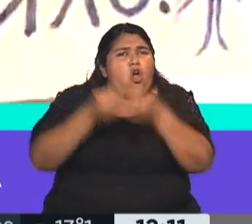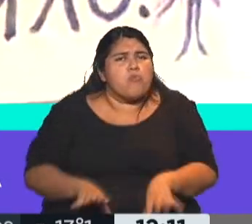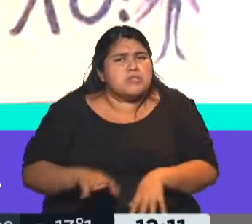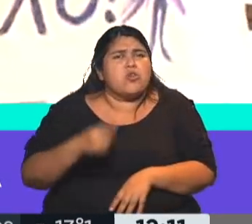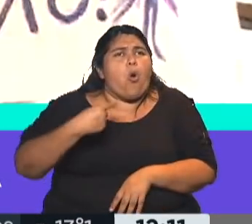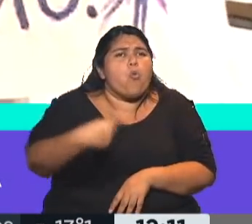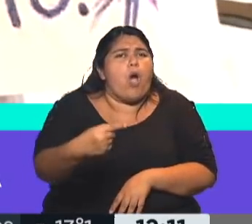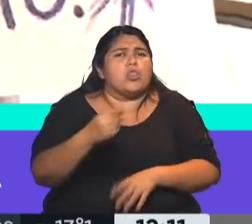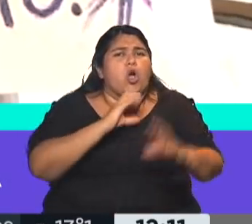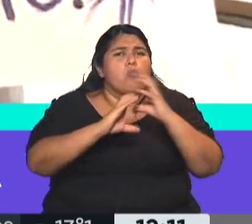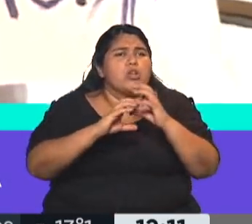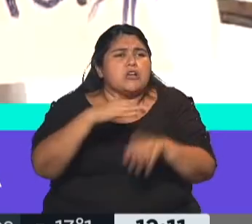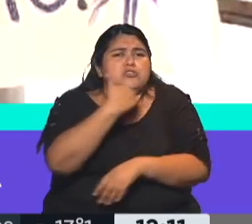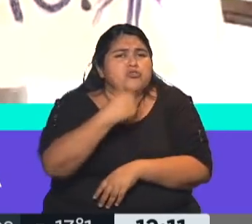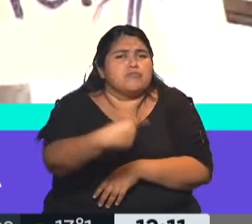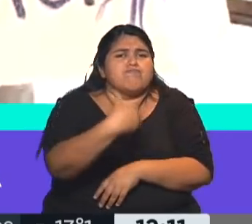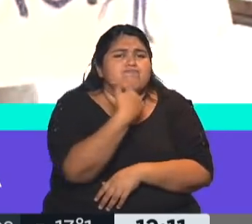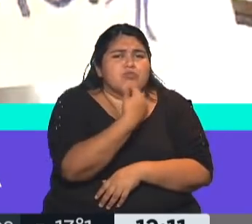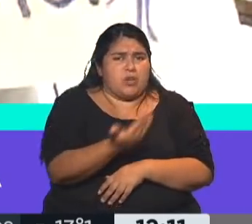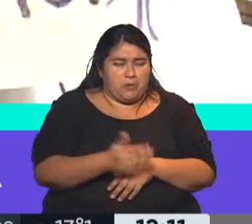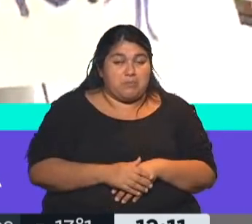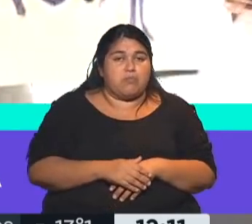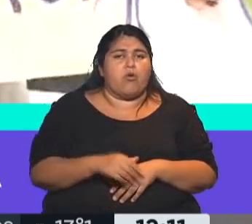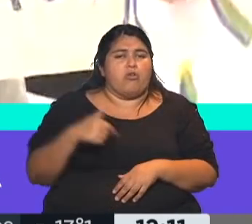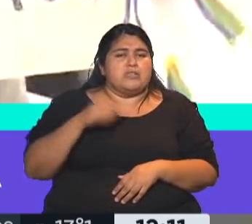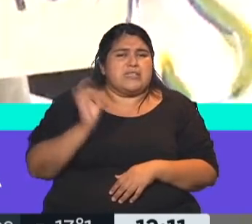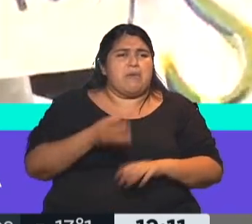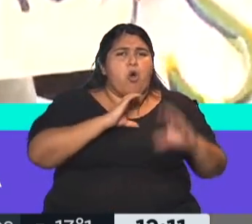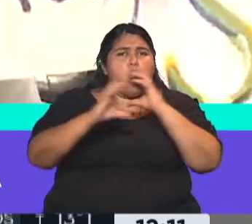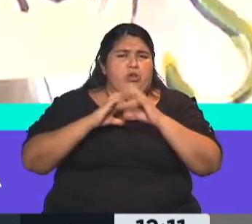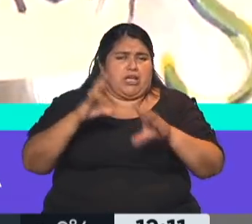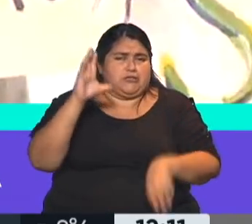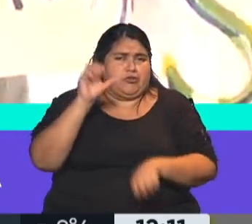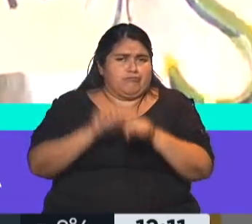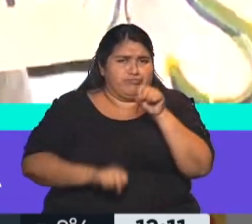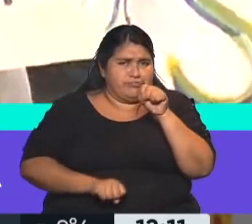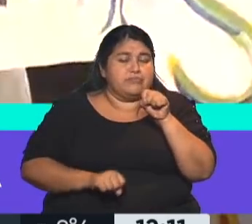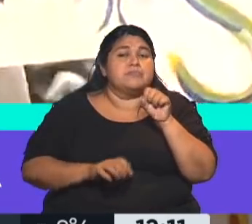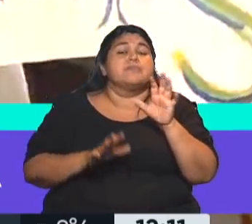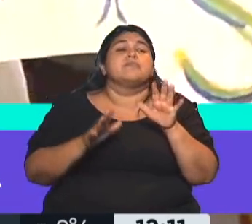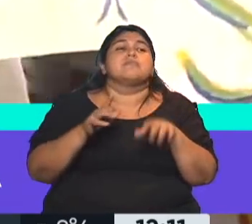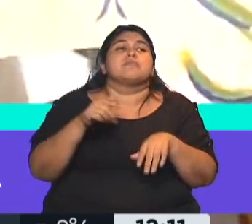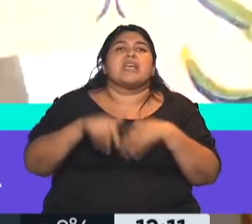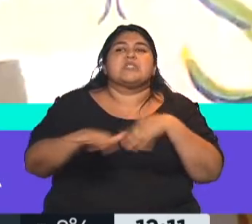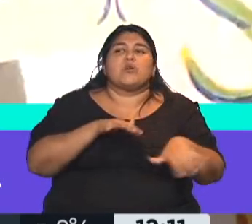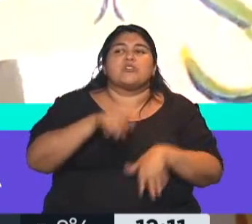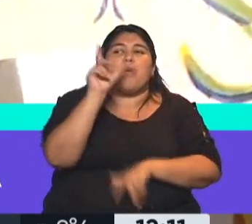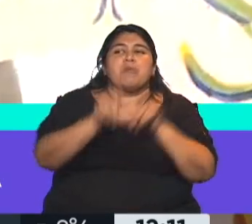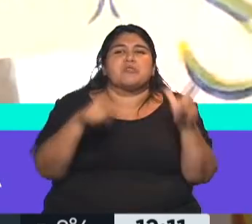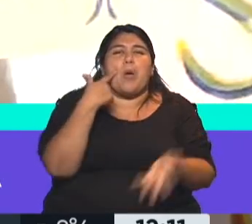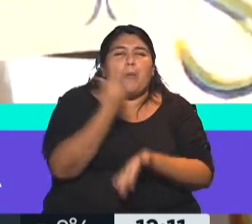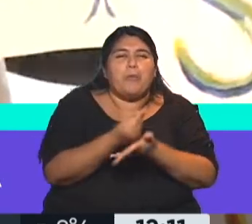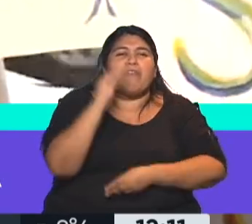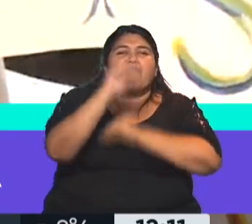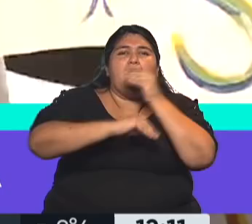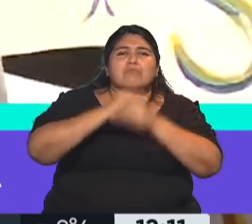cuándo va a tener comunicación con ella nuevamente, porque sabemos que todas las líneas están colapsadas. ¿Cómo viven aquí los argentinos que tienen sus afectos en